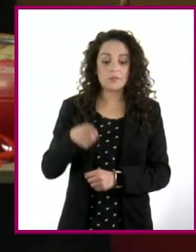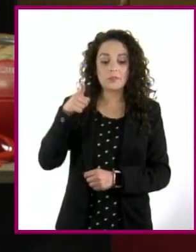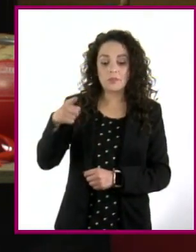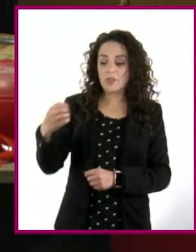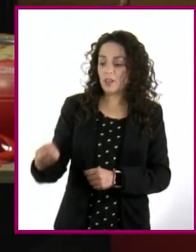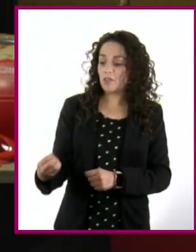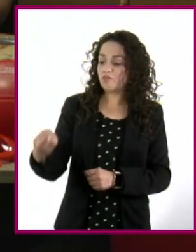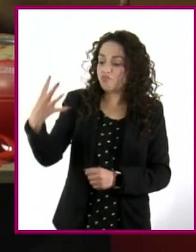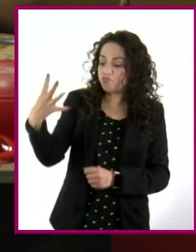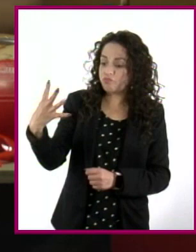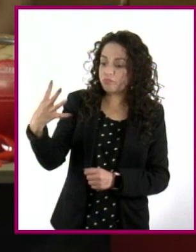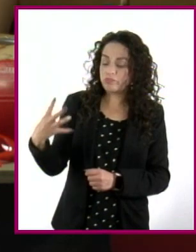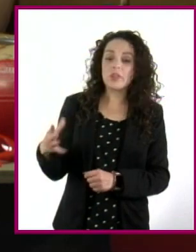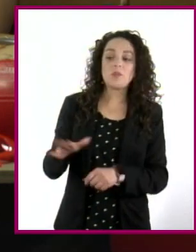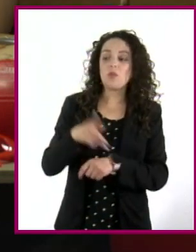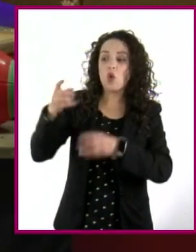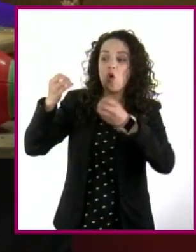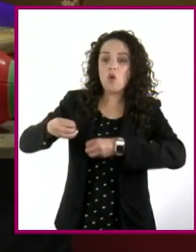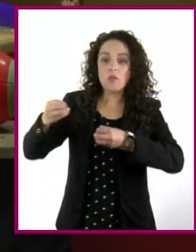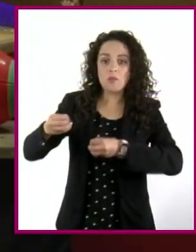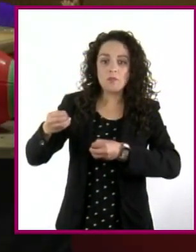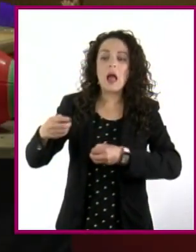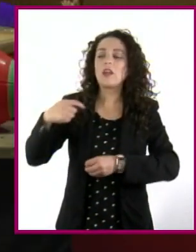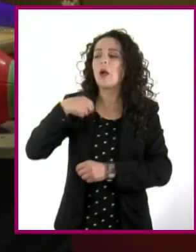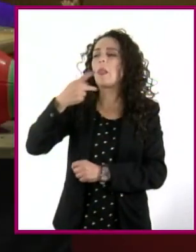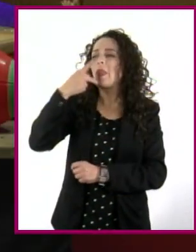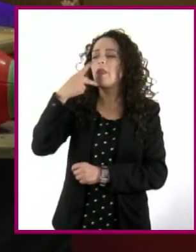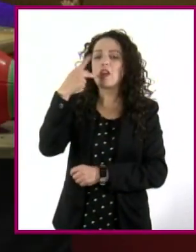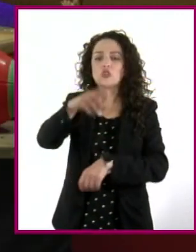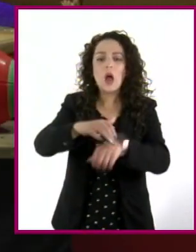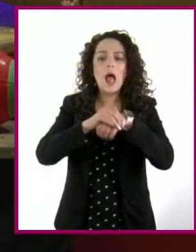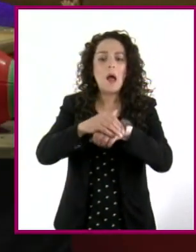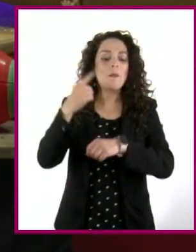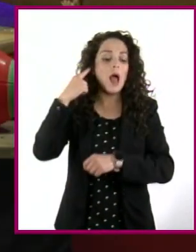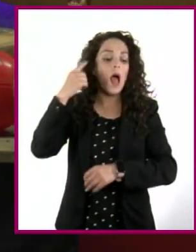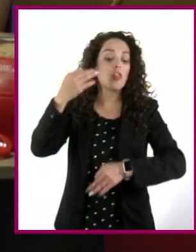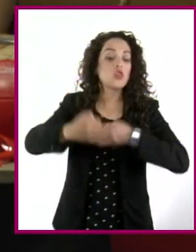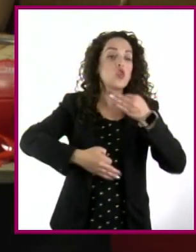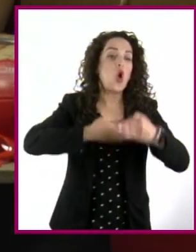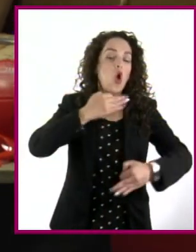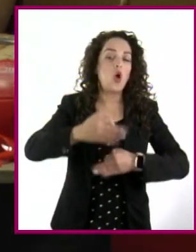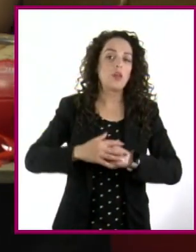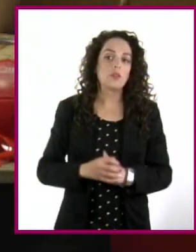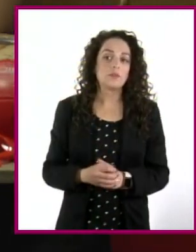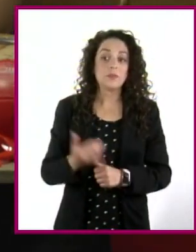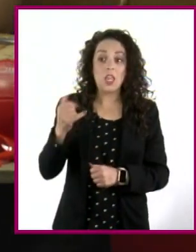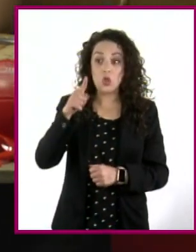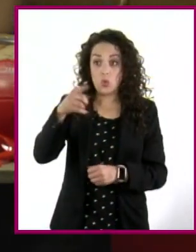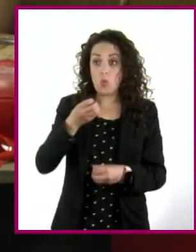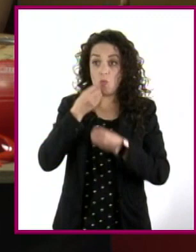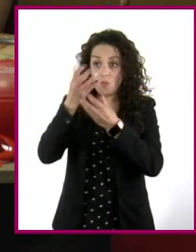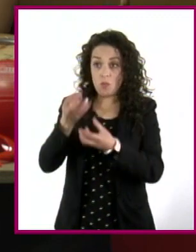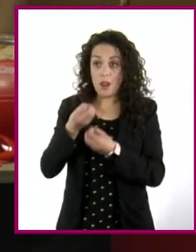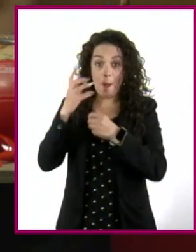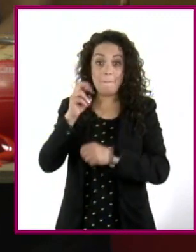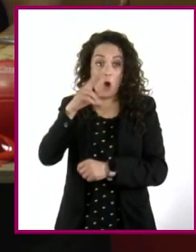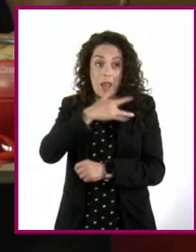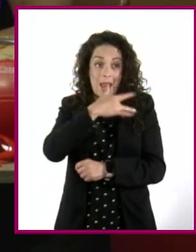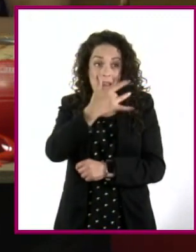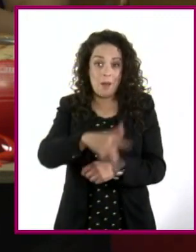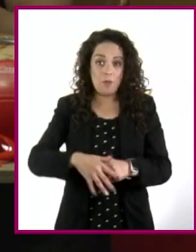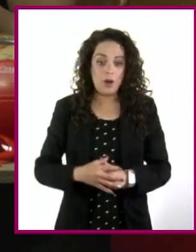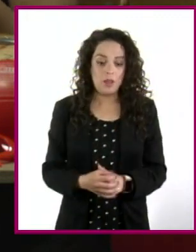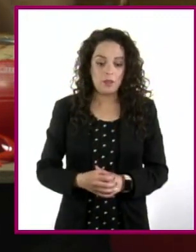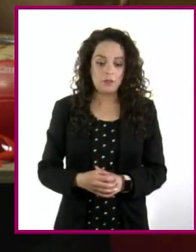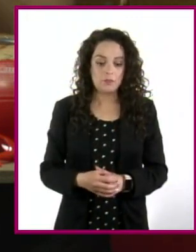amigas escucharon todo. ¿Y estabas dando confidencias de amor? No, pero debió decirme. Le contaba cómo